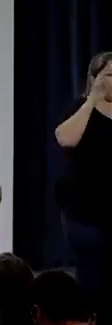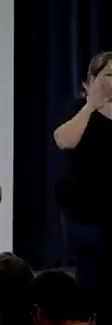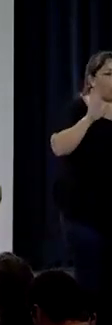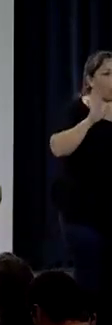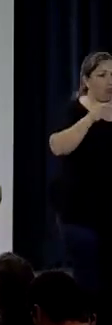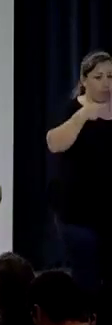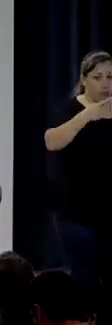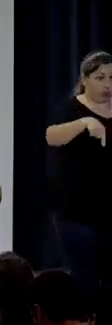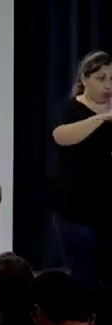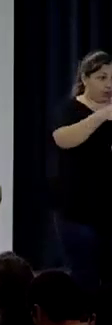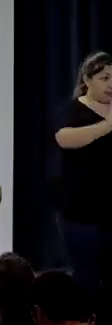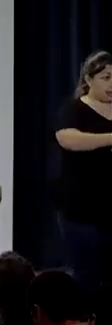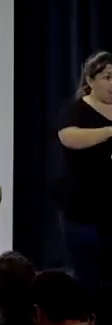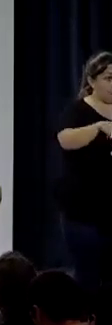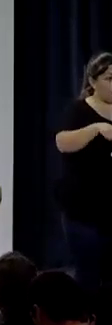todos los que estamos acá